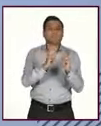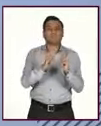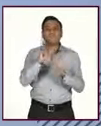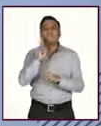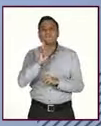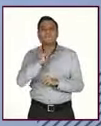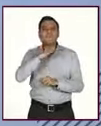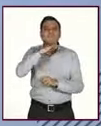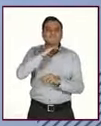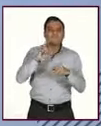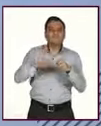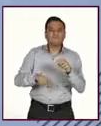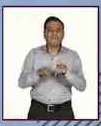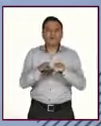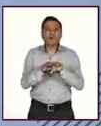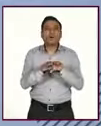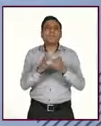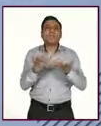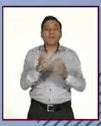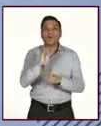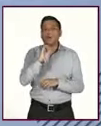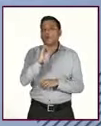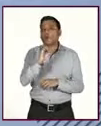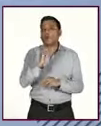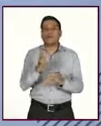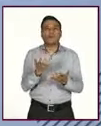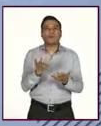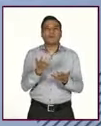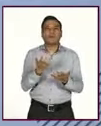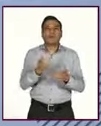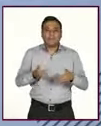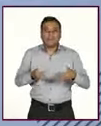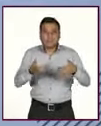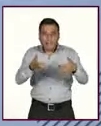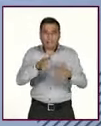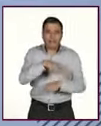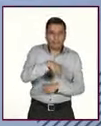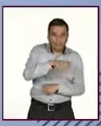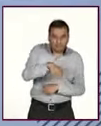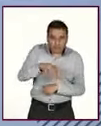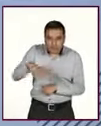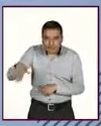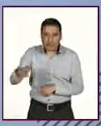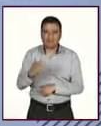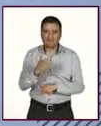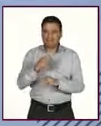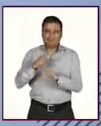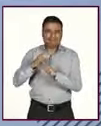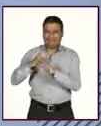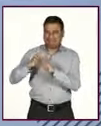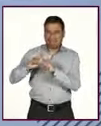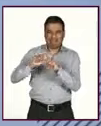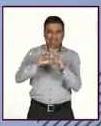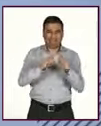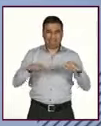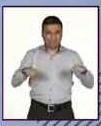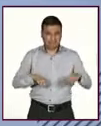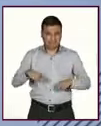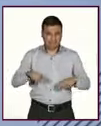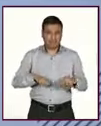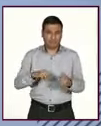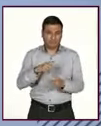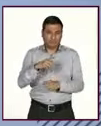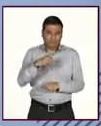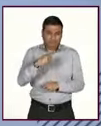con la basura, para ver qué vamos a hacer con pintar la calle, ¿no? O con este tipo de cosas que siempre hay algo que pasa en